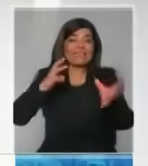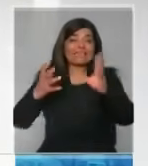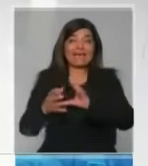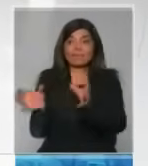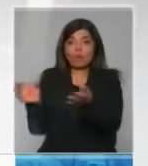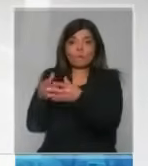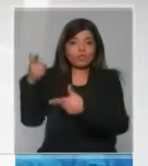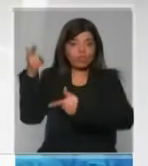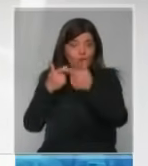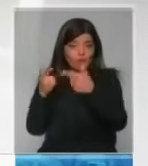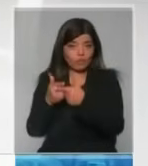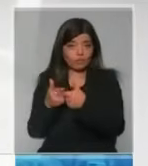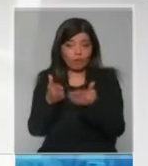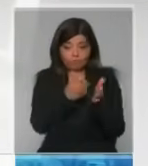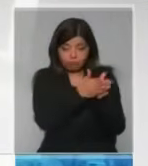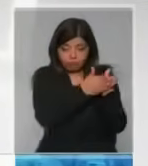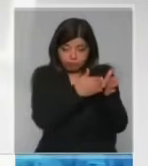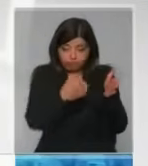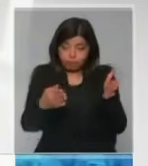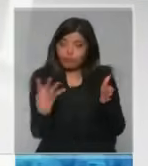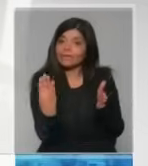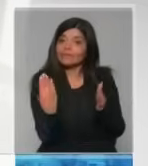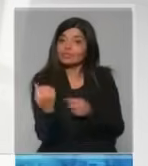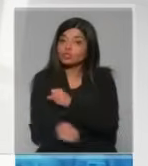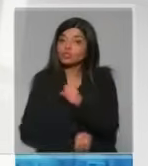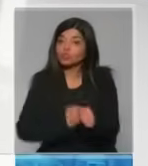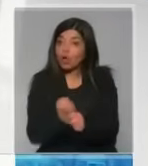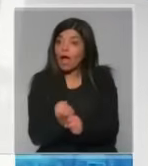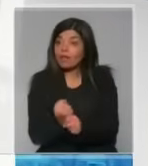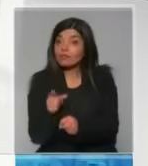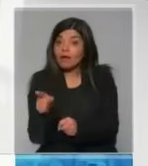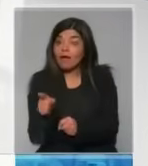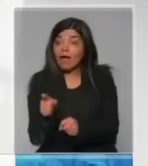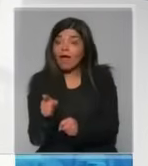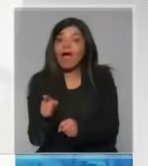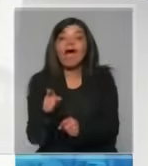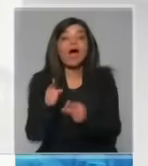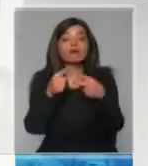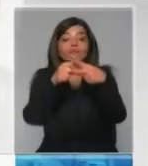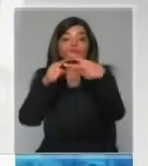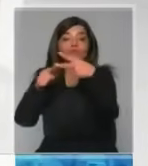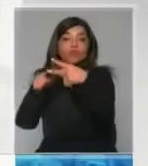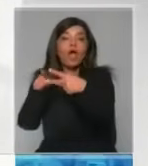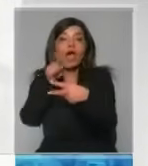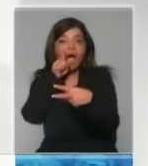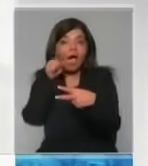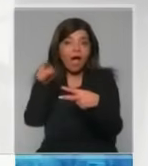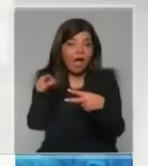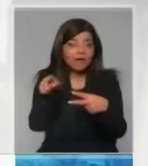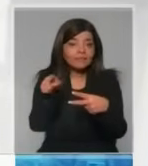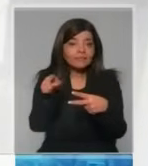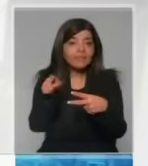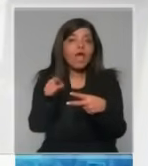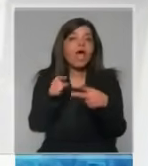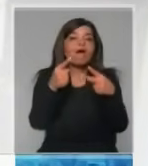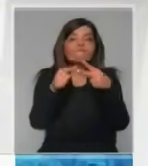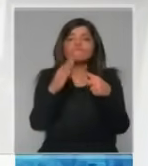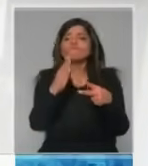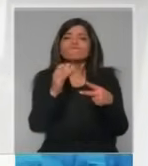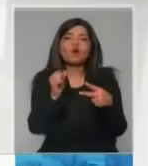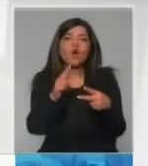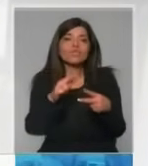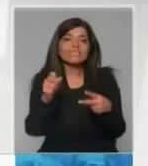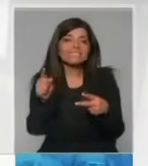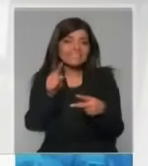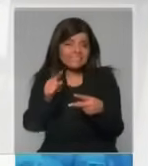O sea, en 14 años han tenido allí a David Cameron, a Theresa May, han tenido a Boris Johnson, a